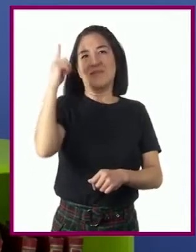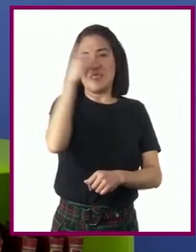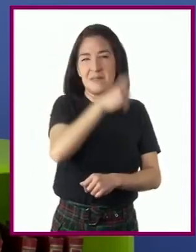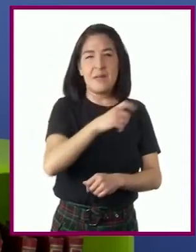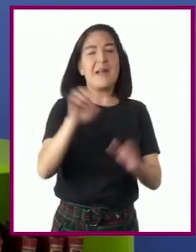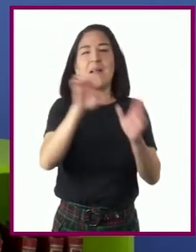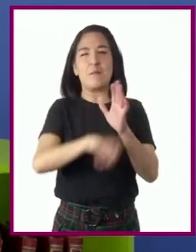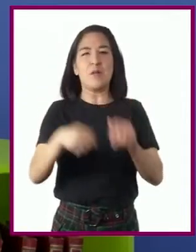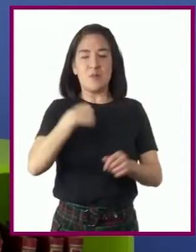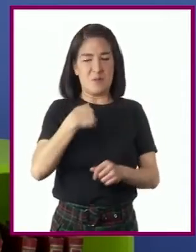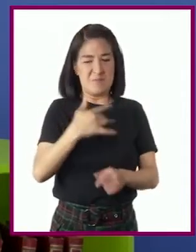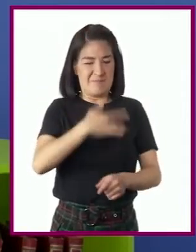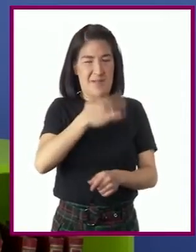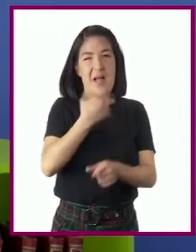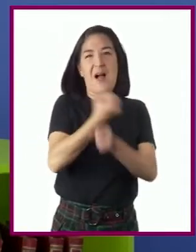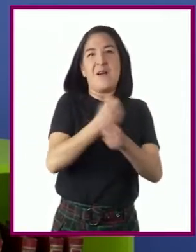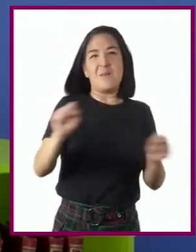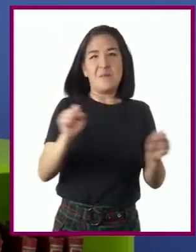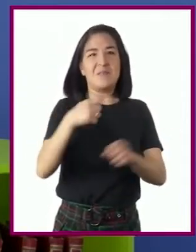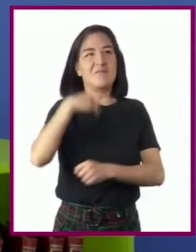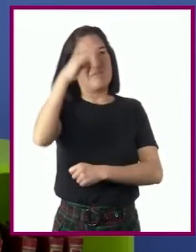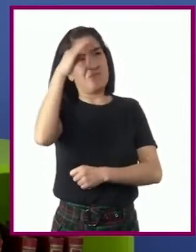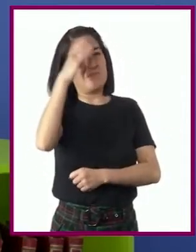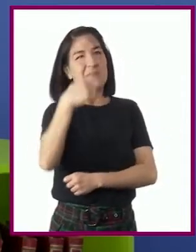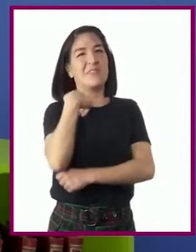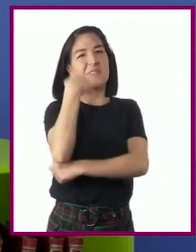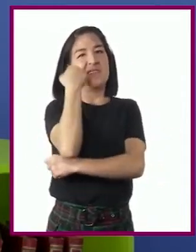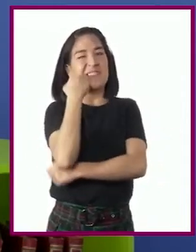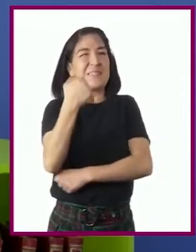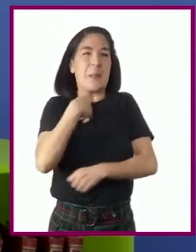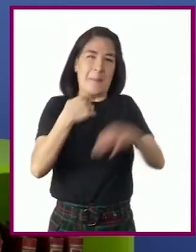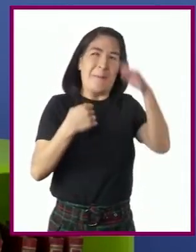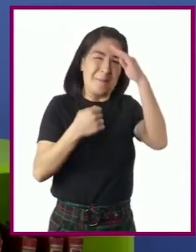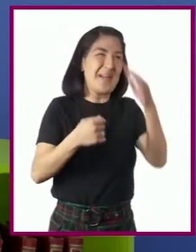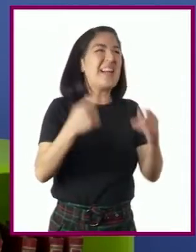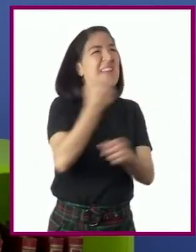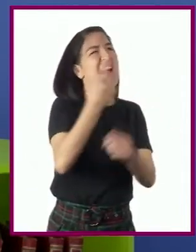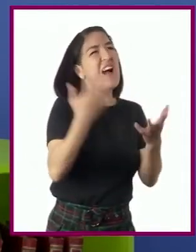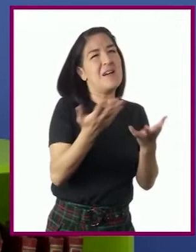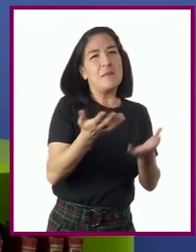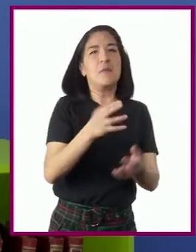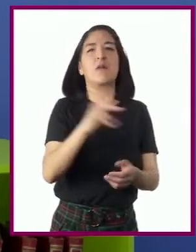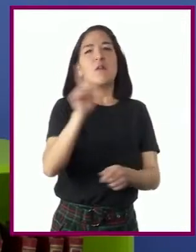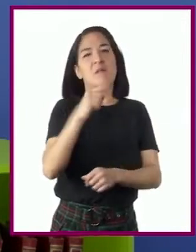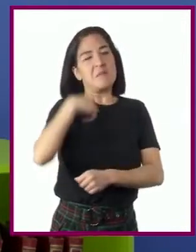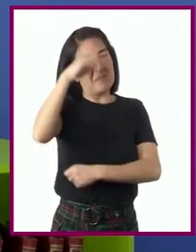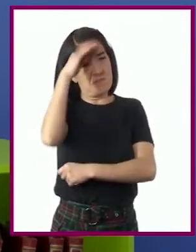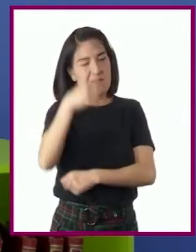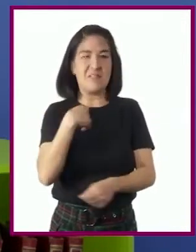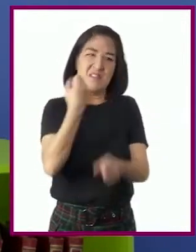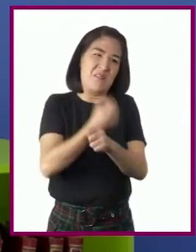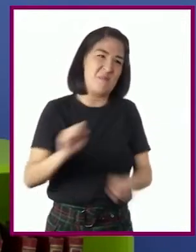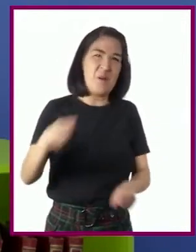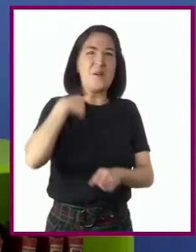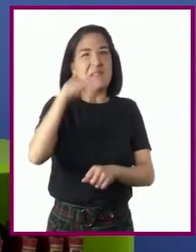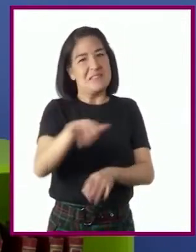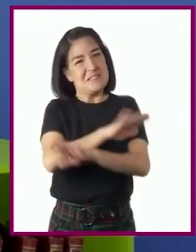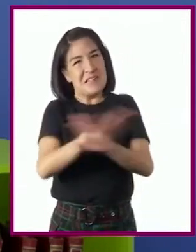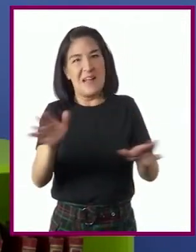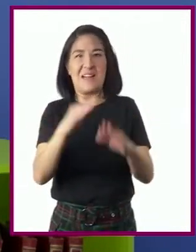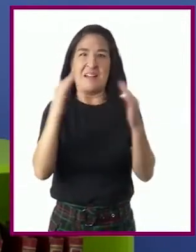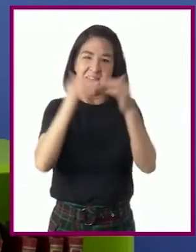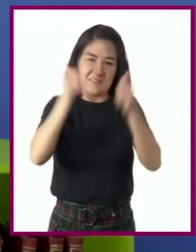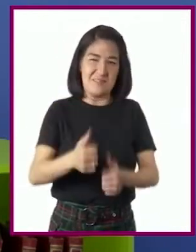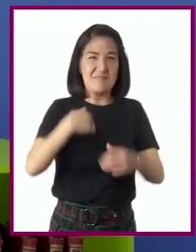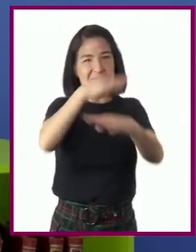lugar de pensar en qué puedo hacer, solo me quedo pensando qué aburrida estoy, hasta cuándo terminará el encierro, cómo